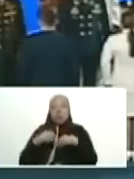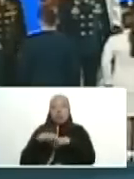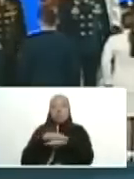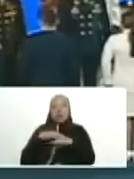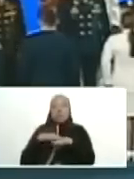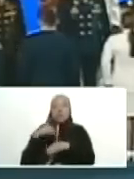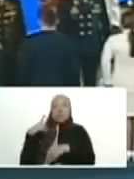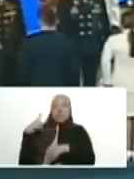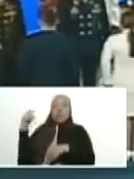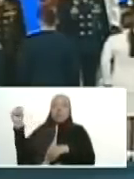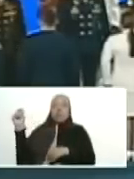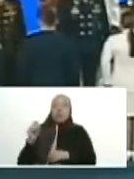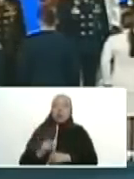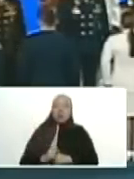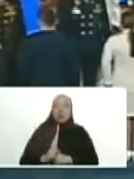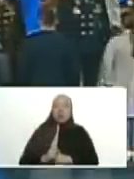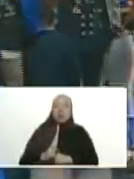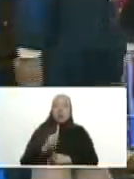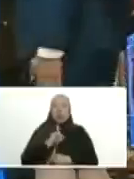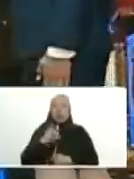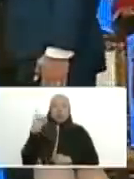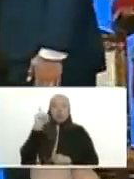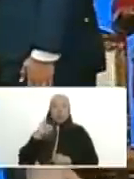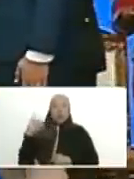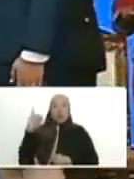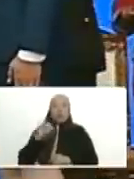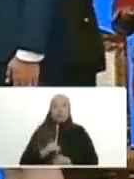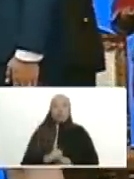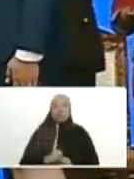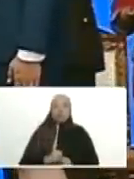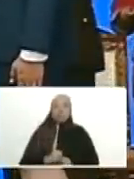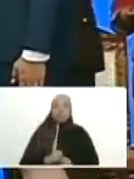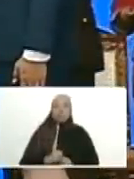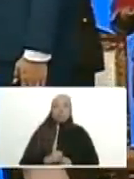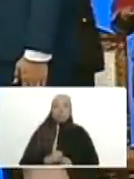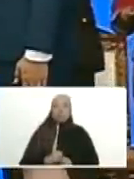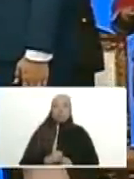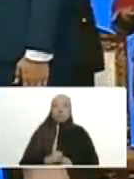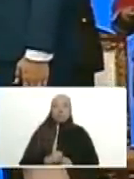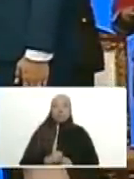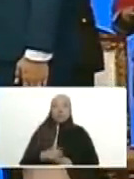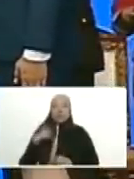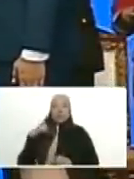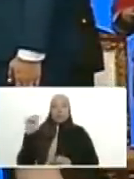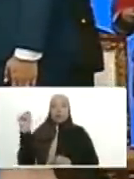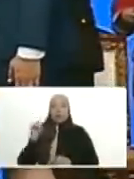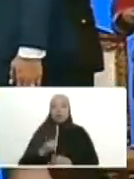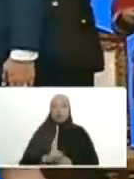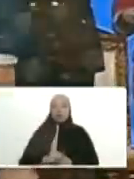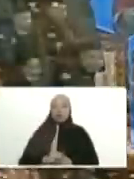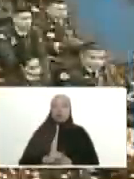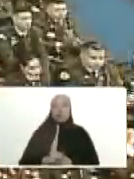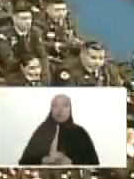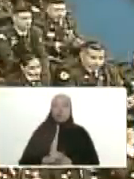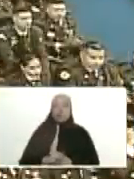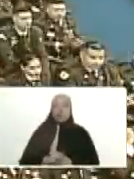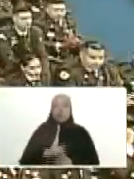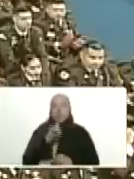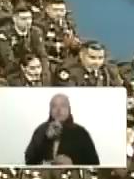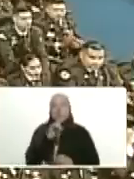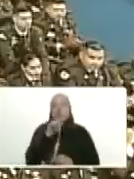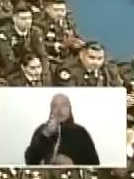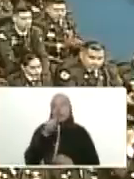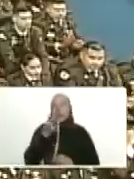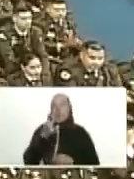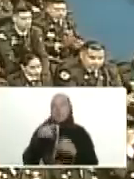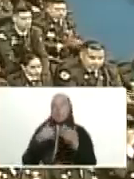retirarme. A la izquierda. Y de la Guardia Nacional Bolivariana, 113 para un